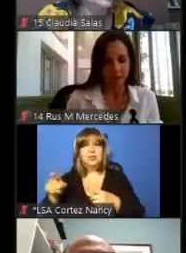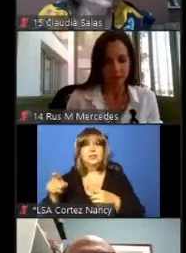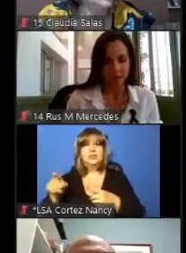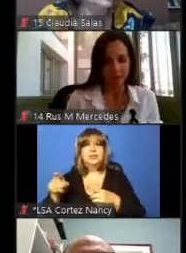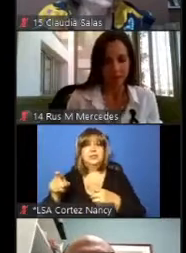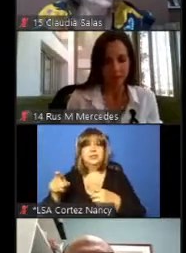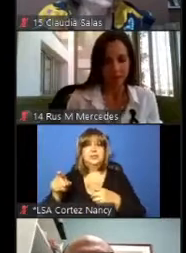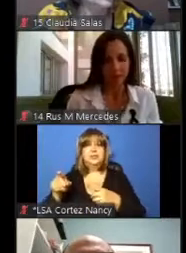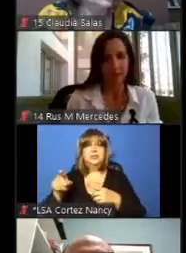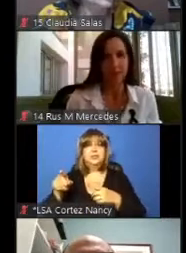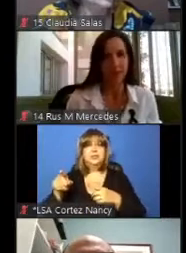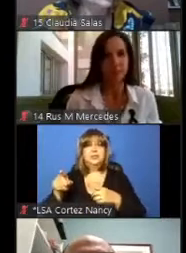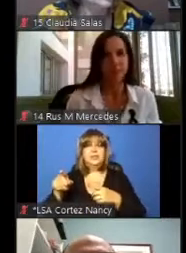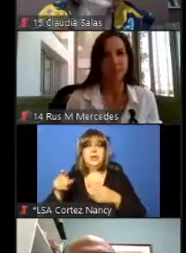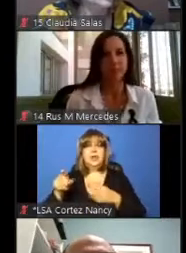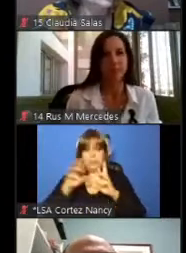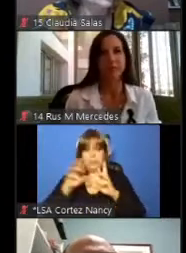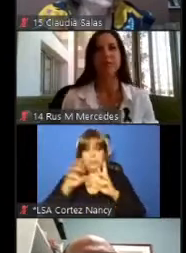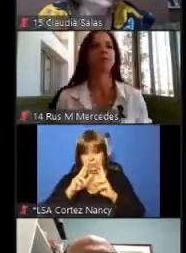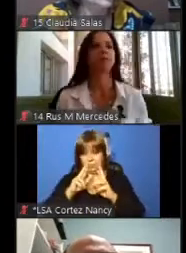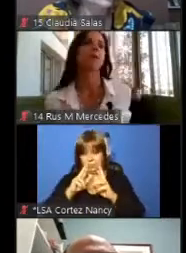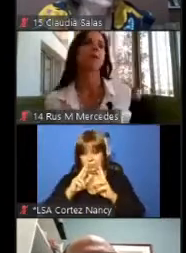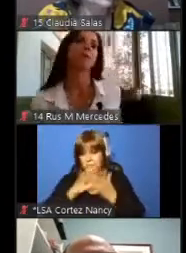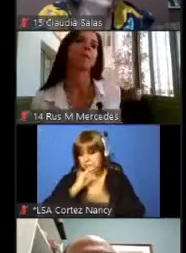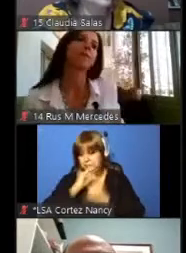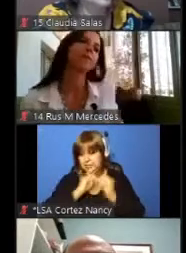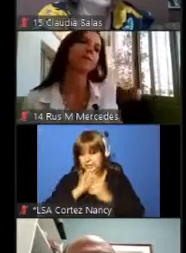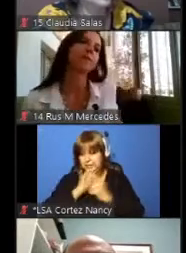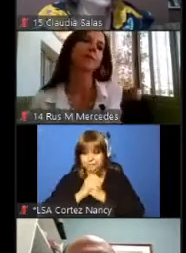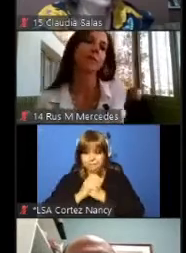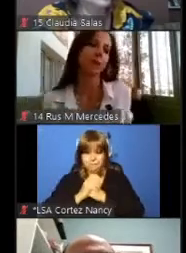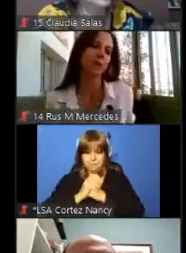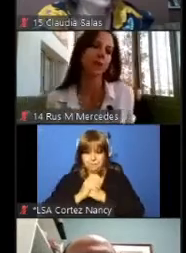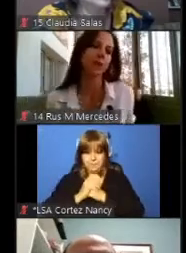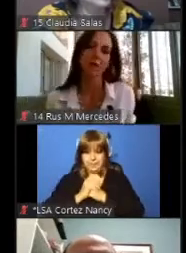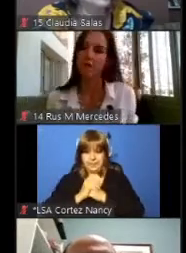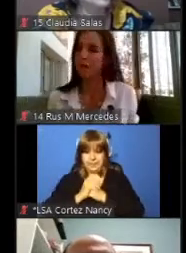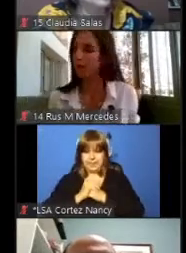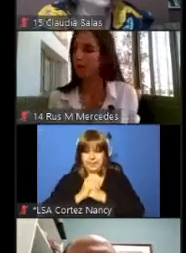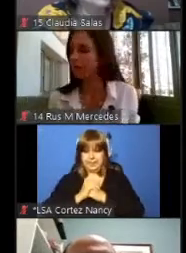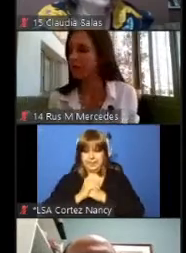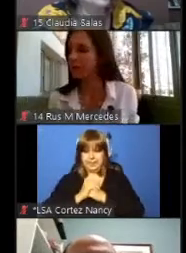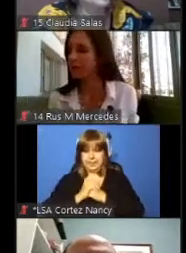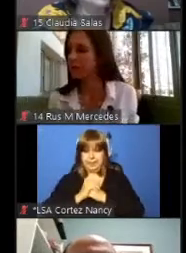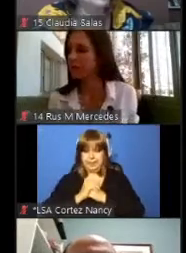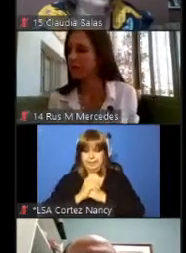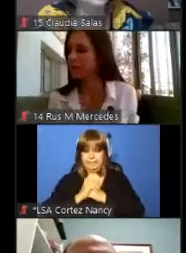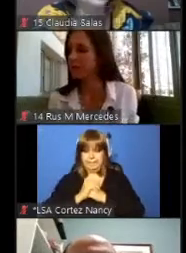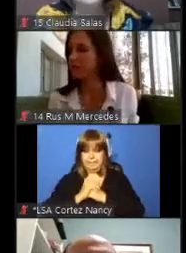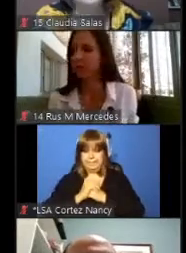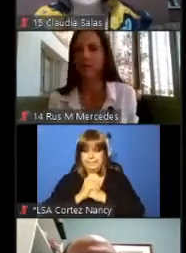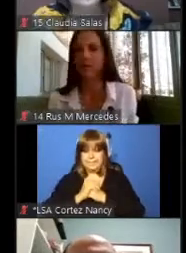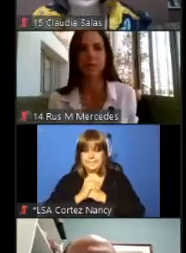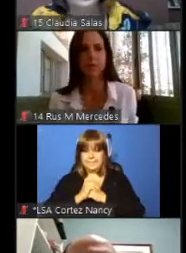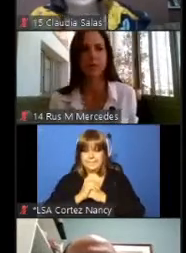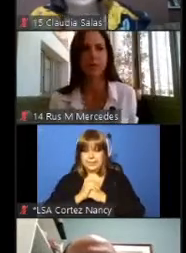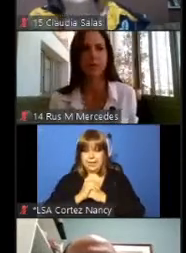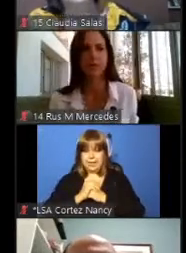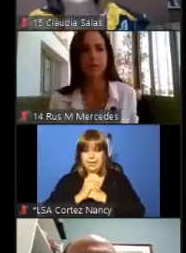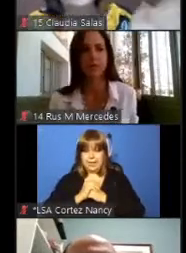para tratar de ser explícito en lo que acá se ha manifestado de tener una falla del sistema